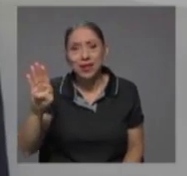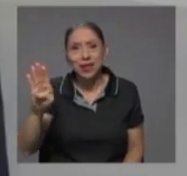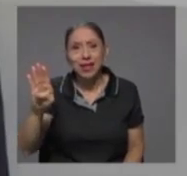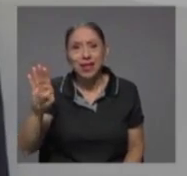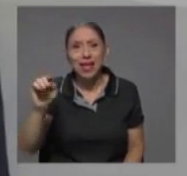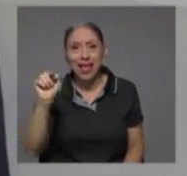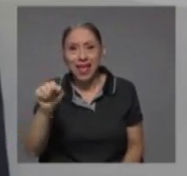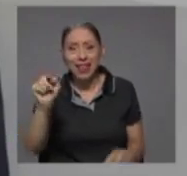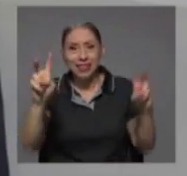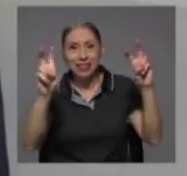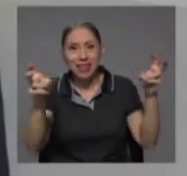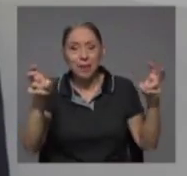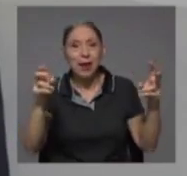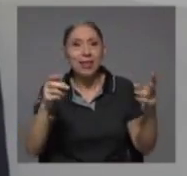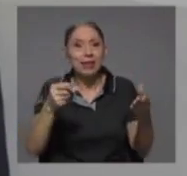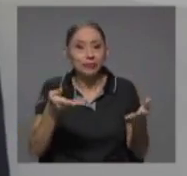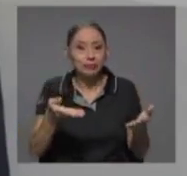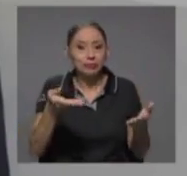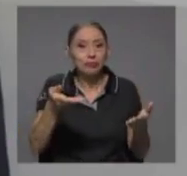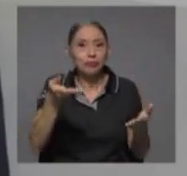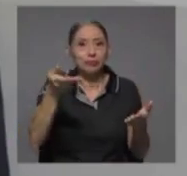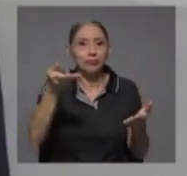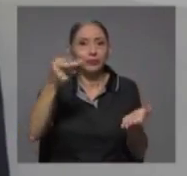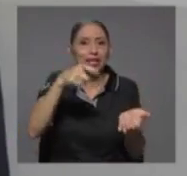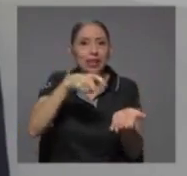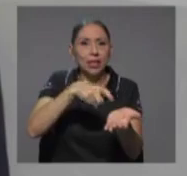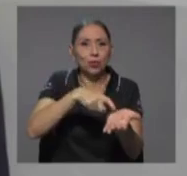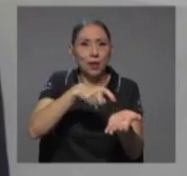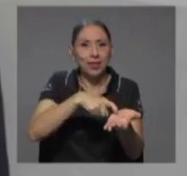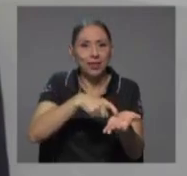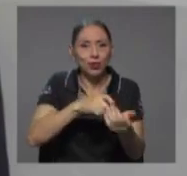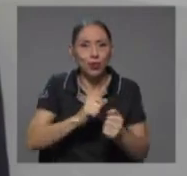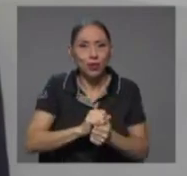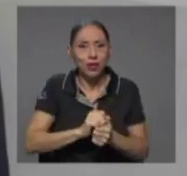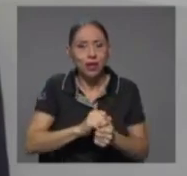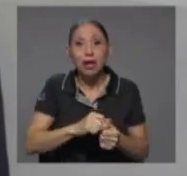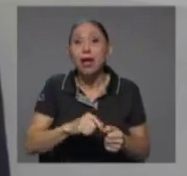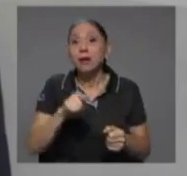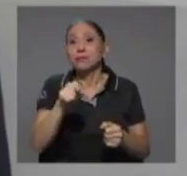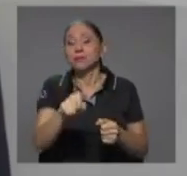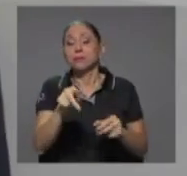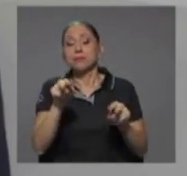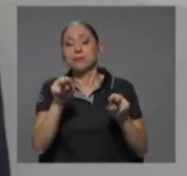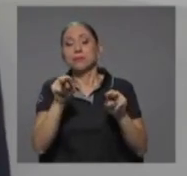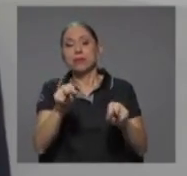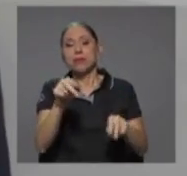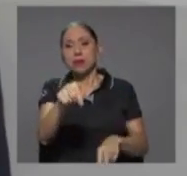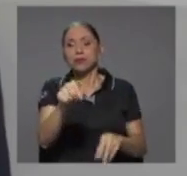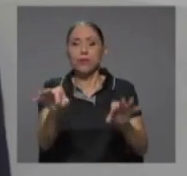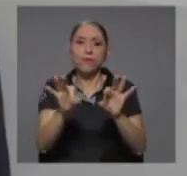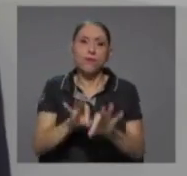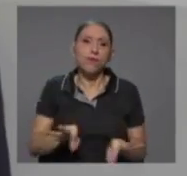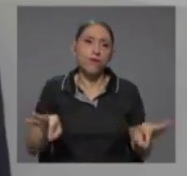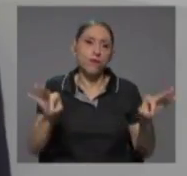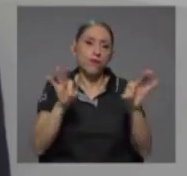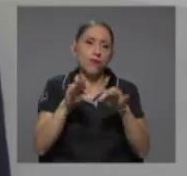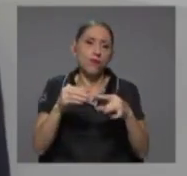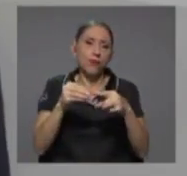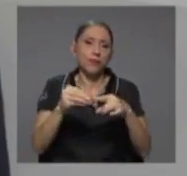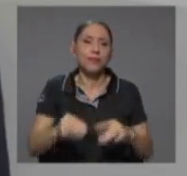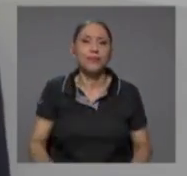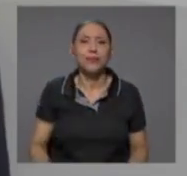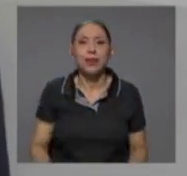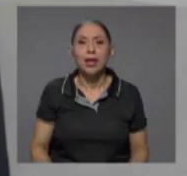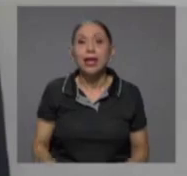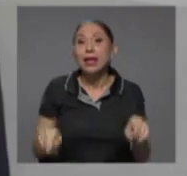endeudamiento. Entonces, revisar esto es fundamental. Asimismo, a la Contraloría,